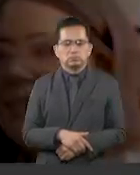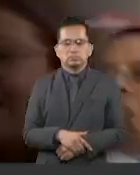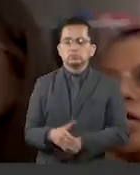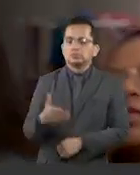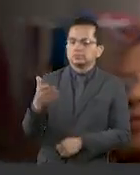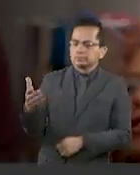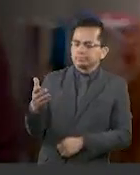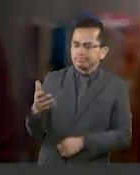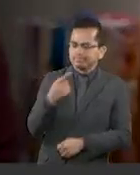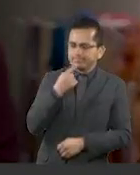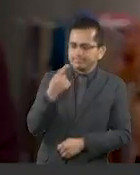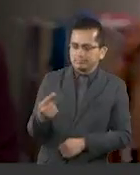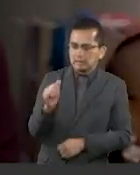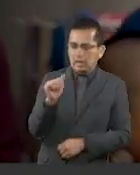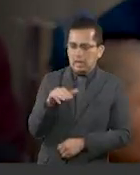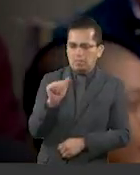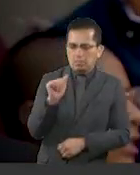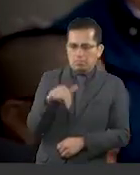Amal,